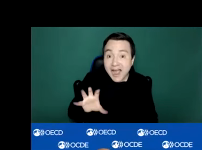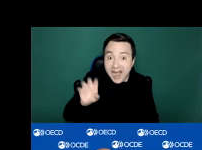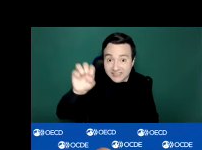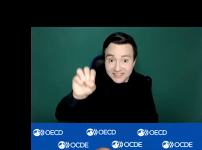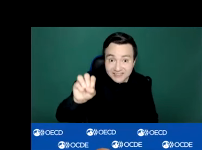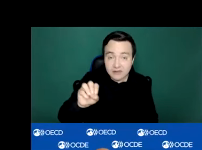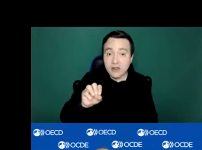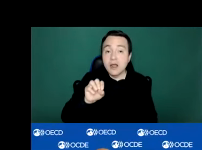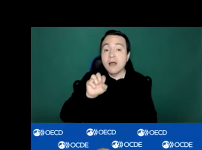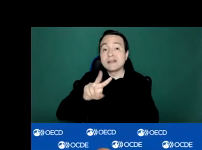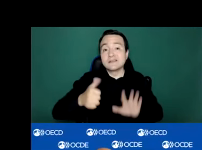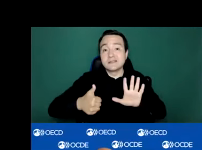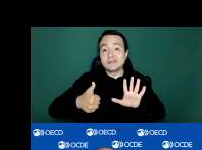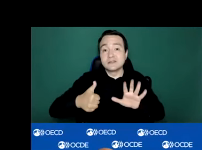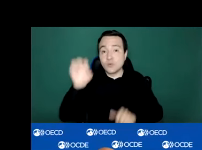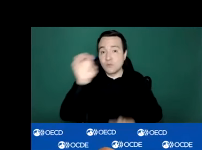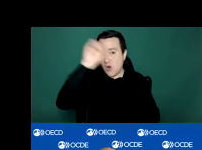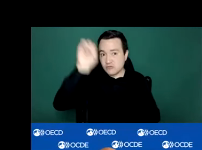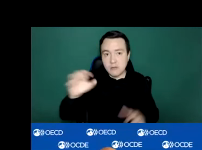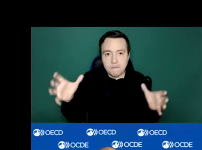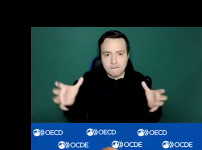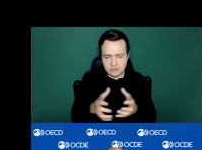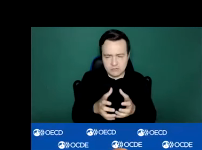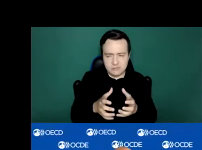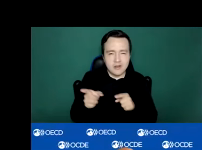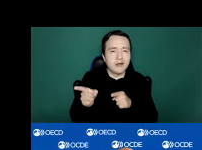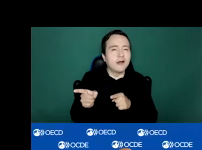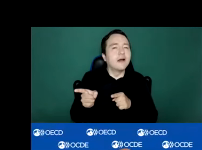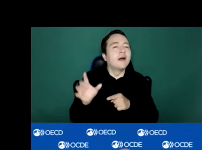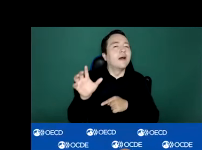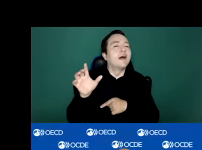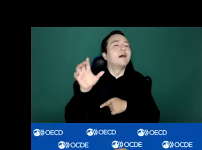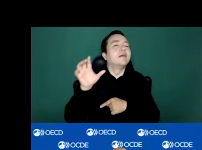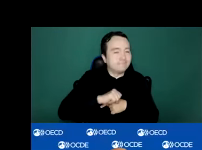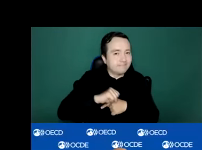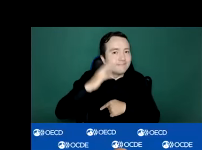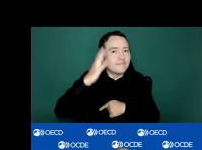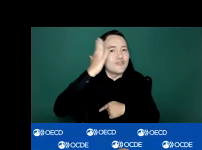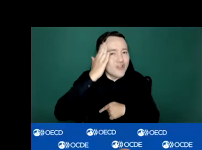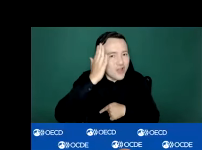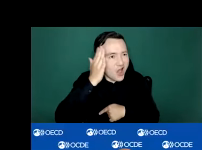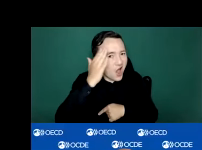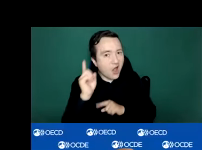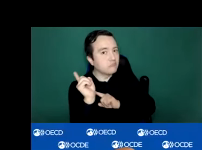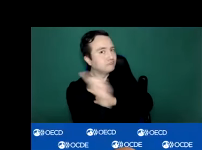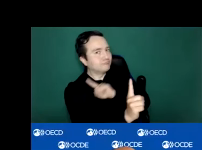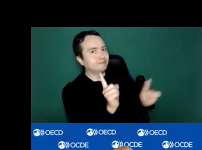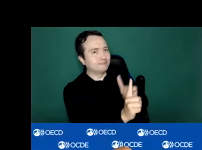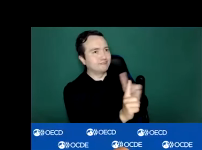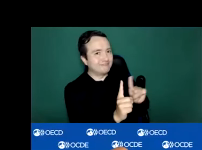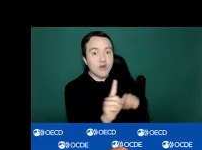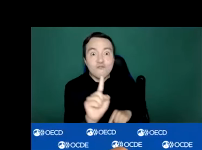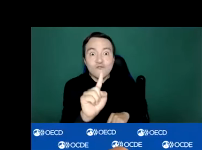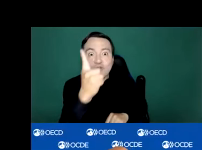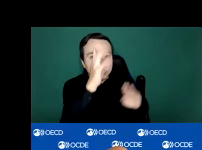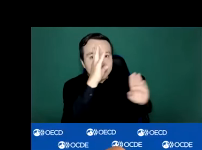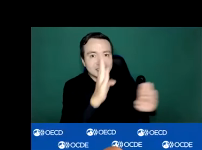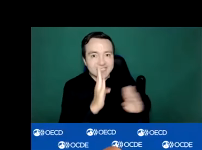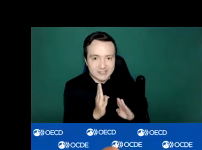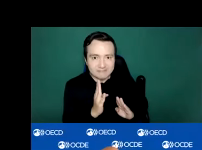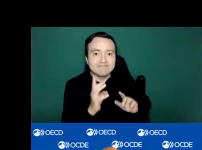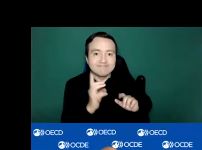que reconozcamos aquí que vamos a tener importantes desafíos en la atención primaria y la COVID los hizo aún